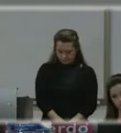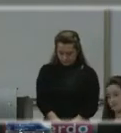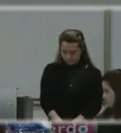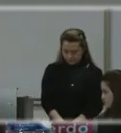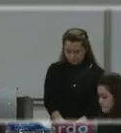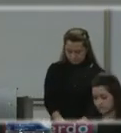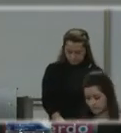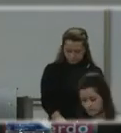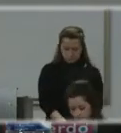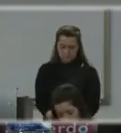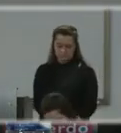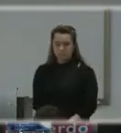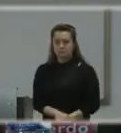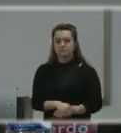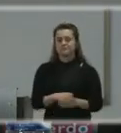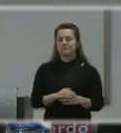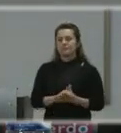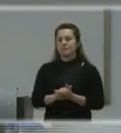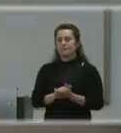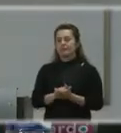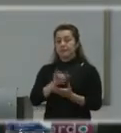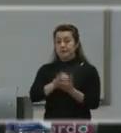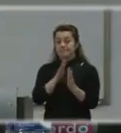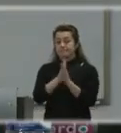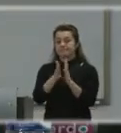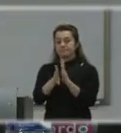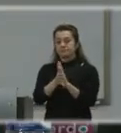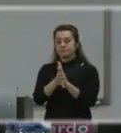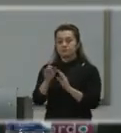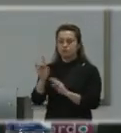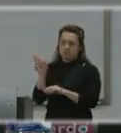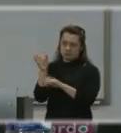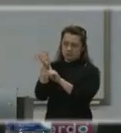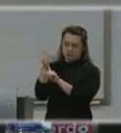adelante que Darly de Profamilia,